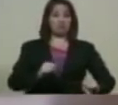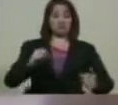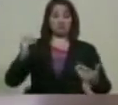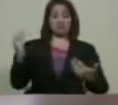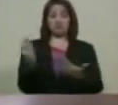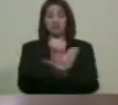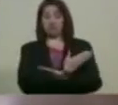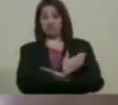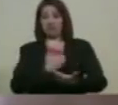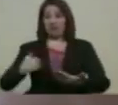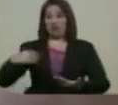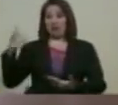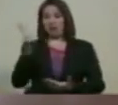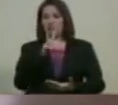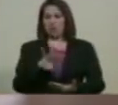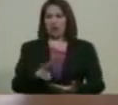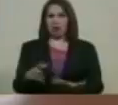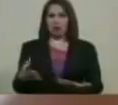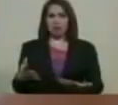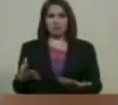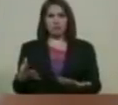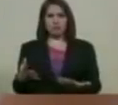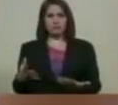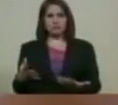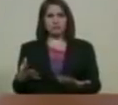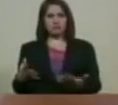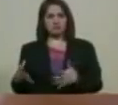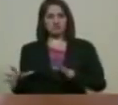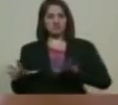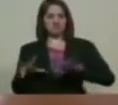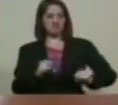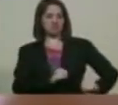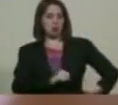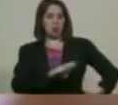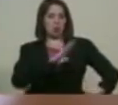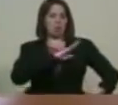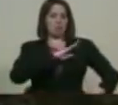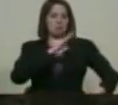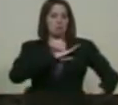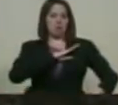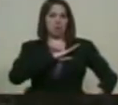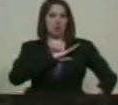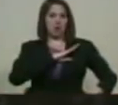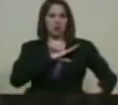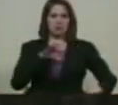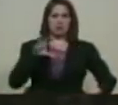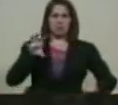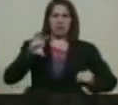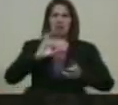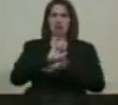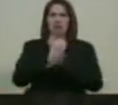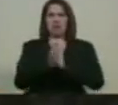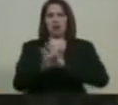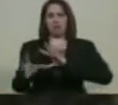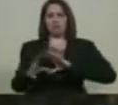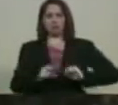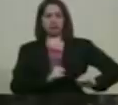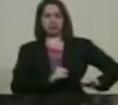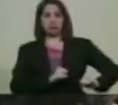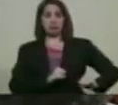considerado nuestra región del planeta parte de su patio trasero de influencia, su región geopolítica de dominación,